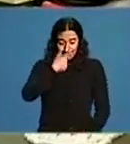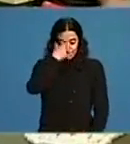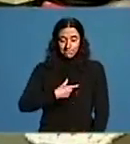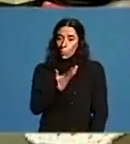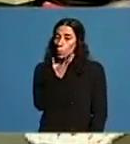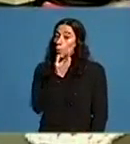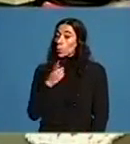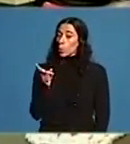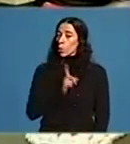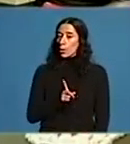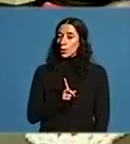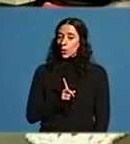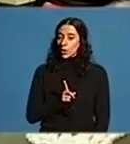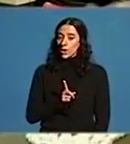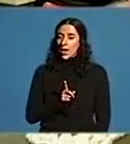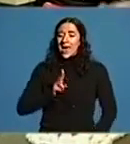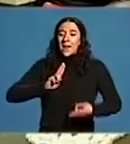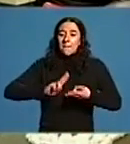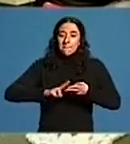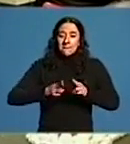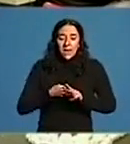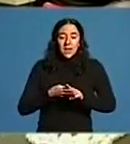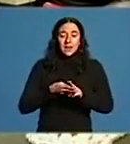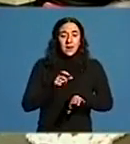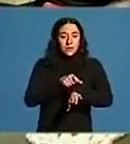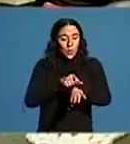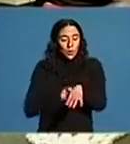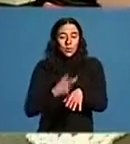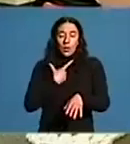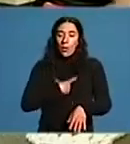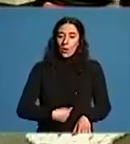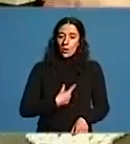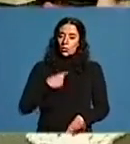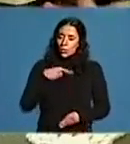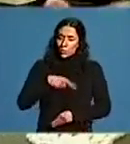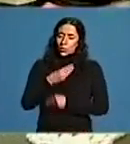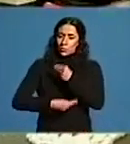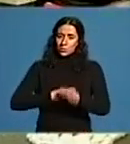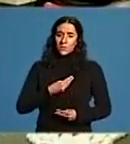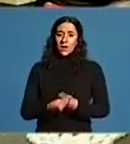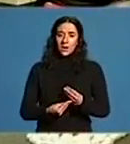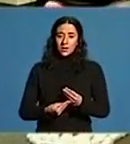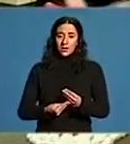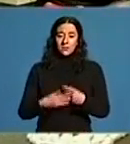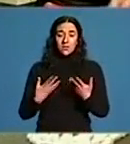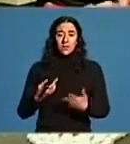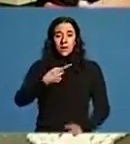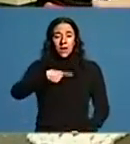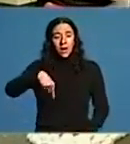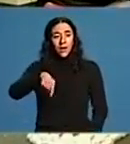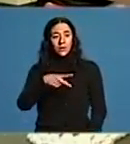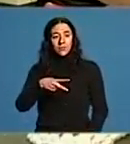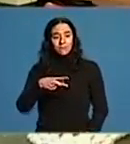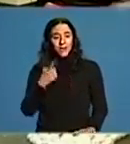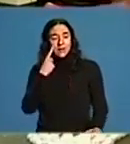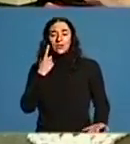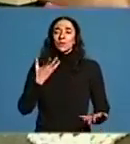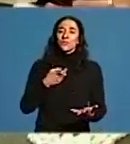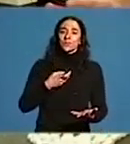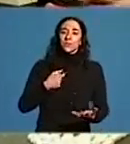outra forma diferente de expoñer para chegar ao público e que a creadora destas xoias coñece moi ben. A pasarela tú lo que haces